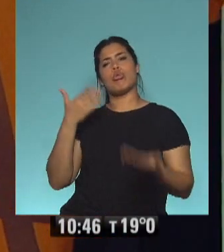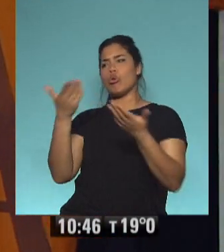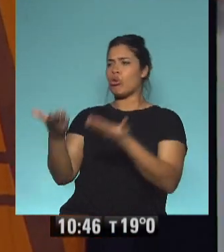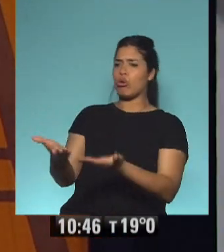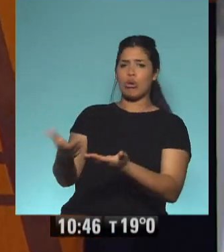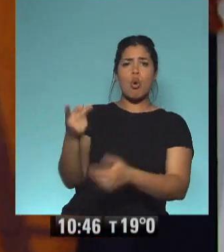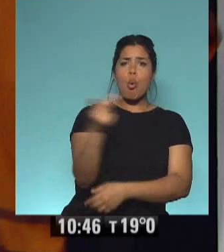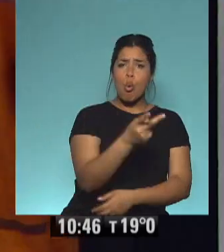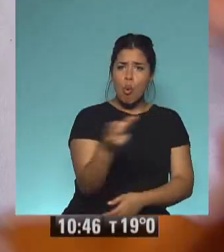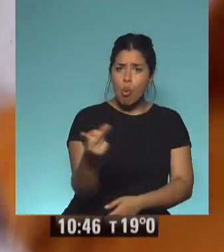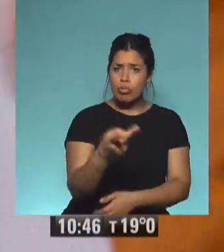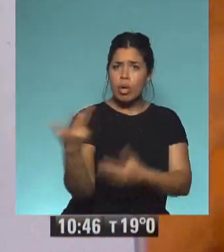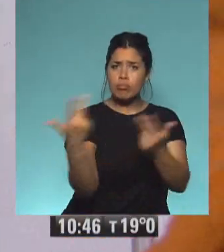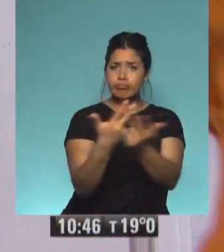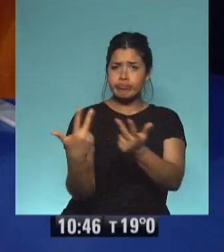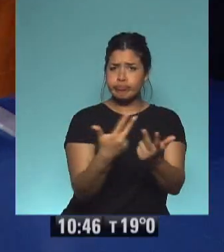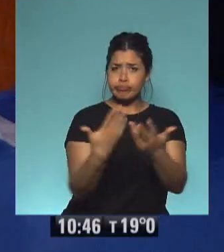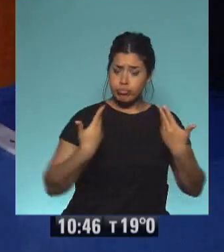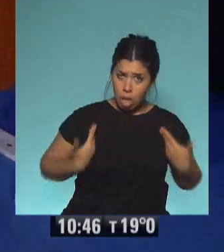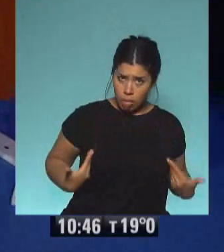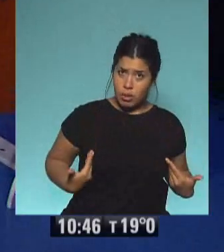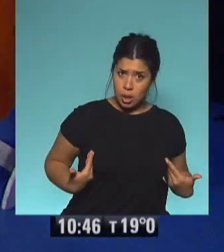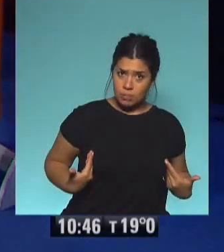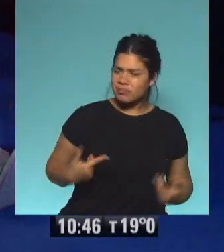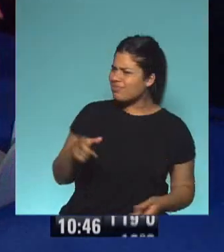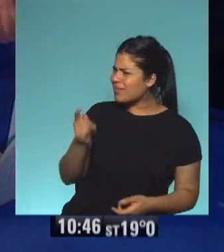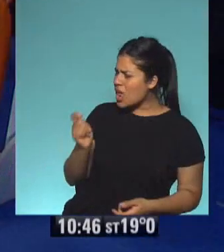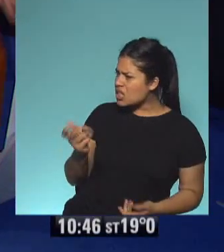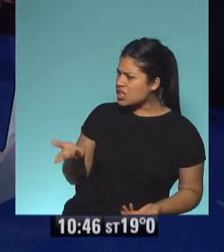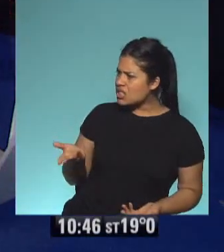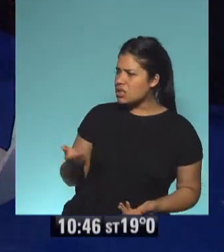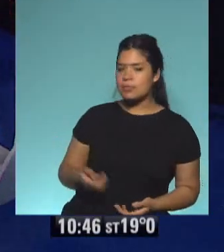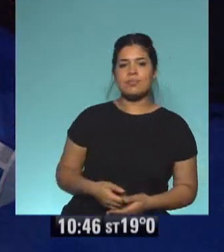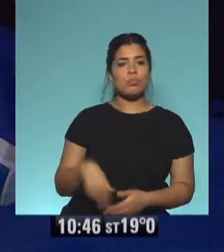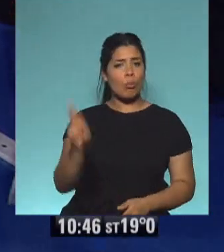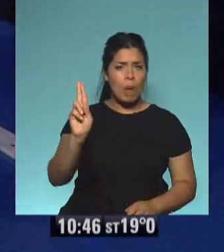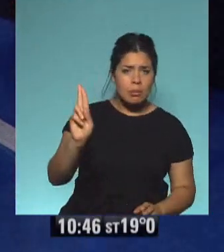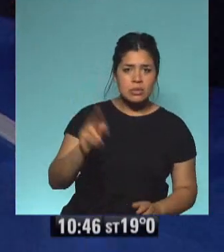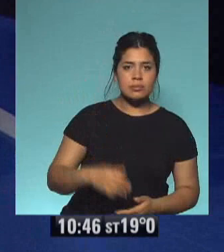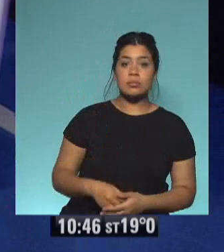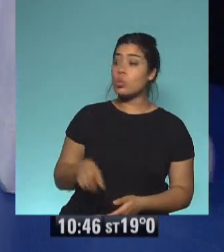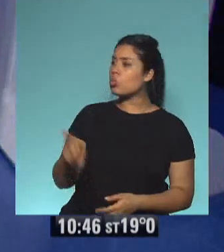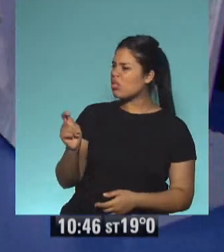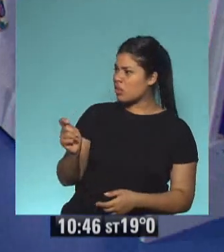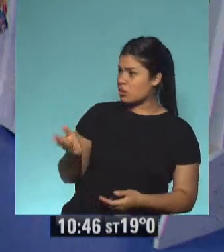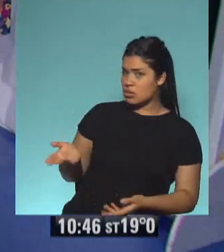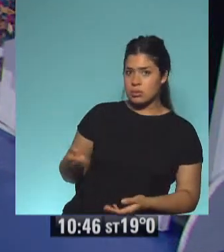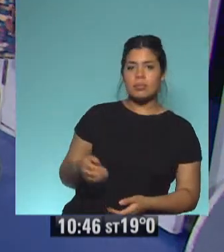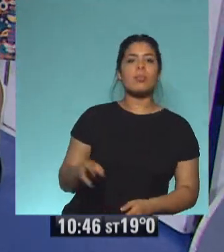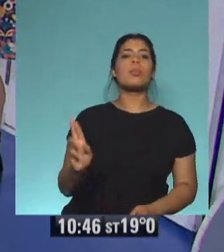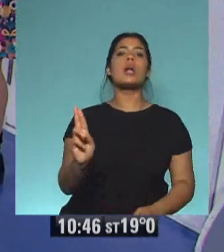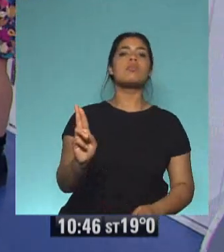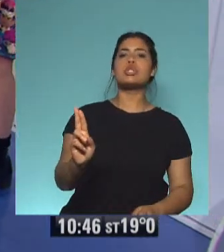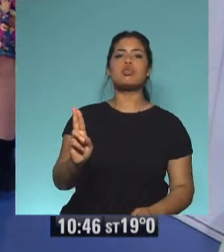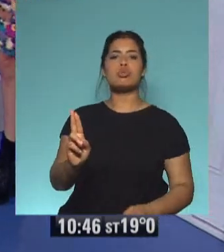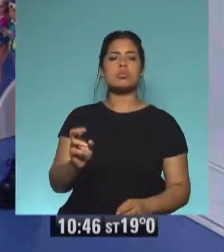parlando de mí. Ah. Estaban parlando de mí. ¿Pero quién es? Permiso. Pero usted, adelante. ¿Pero quién es? Entra. Permiso. Pase.